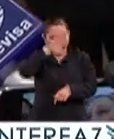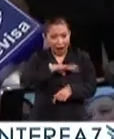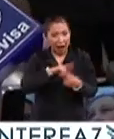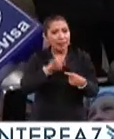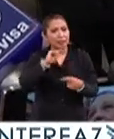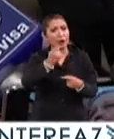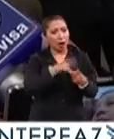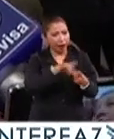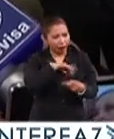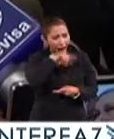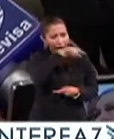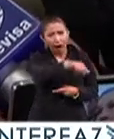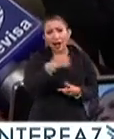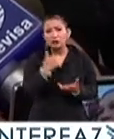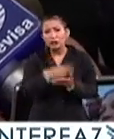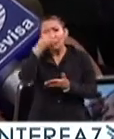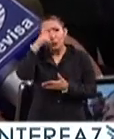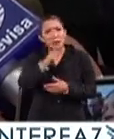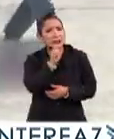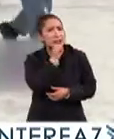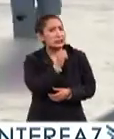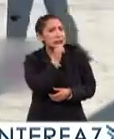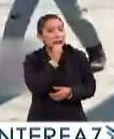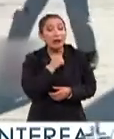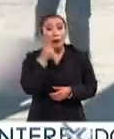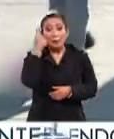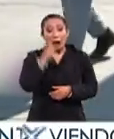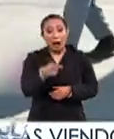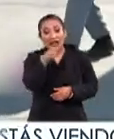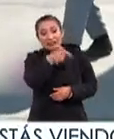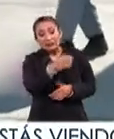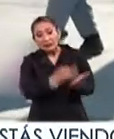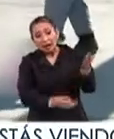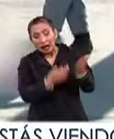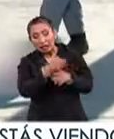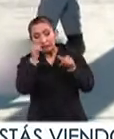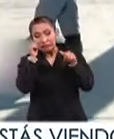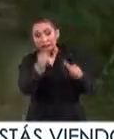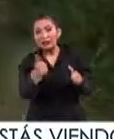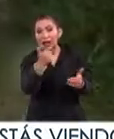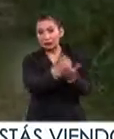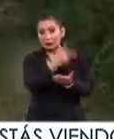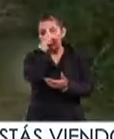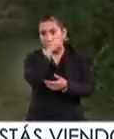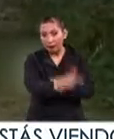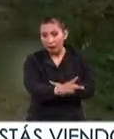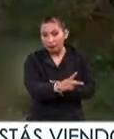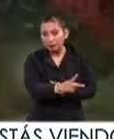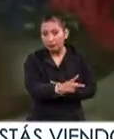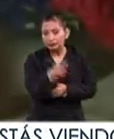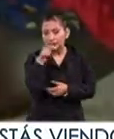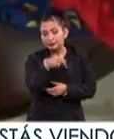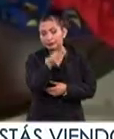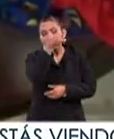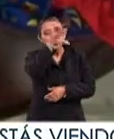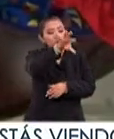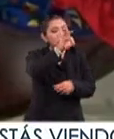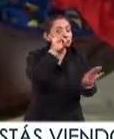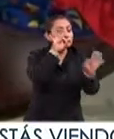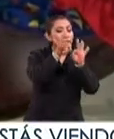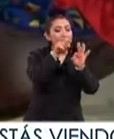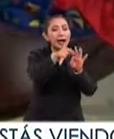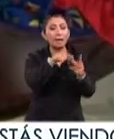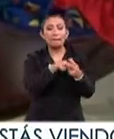existe, en Tijuana existe, en la Ciudad de México todavía no. Para atender estos retos educativos en la capital del país, su identificación es